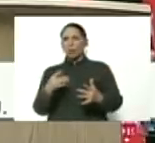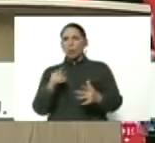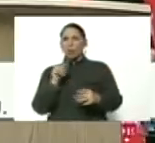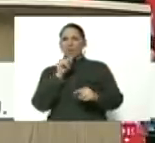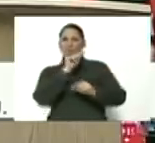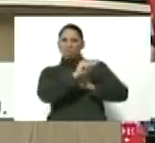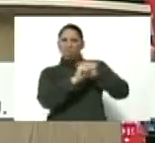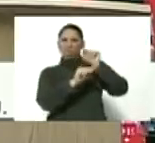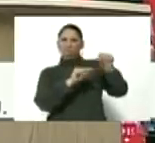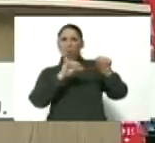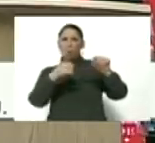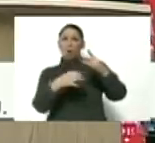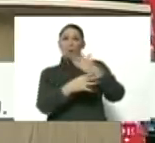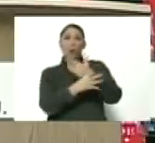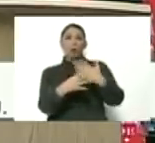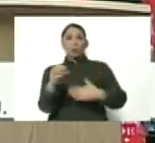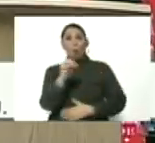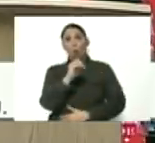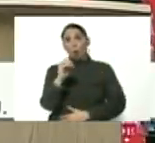Guaidó